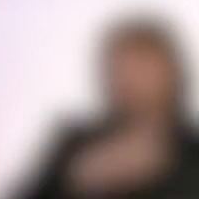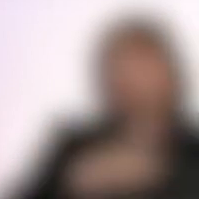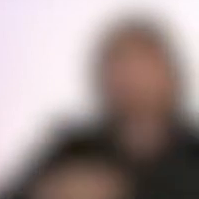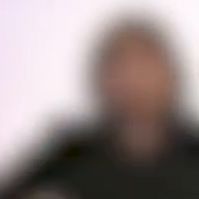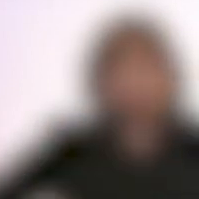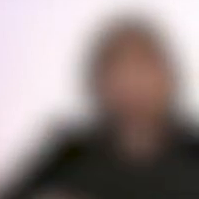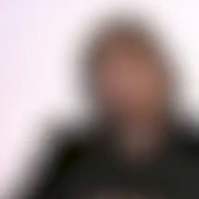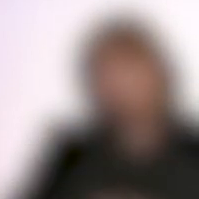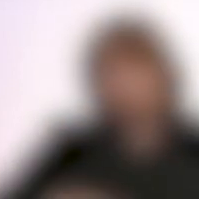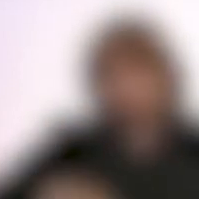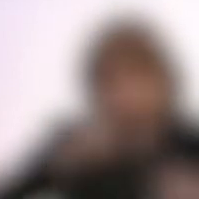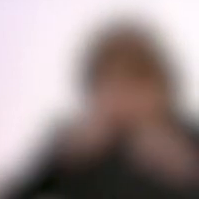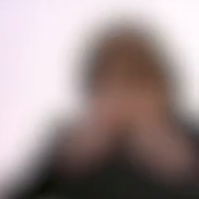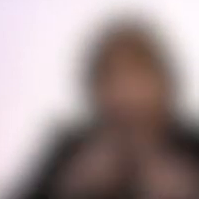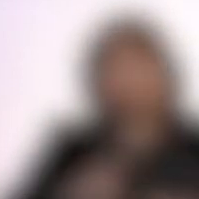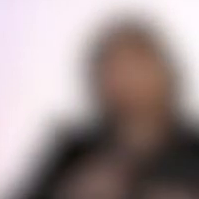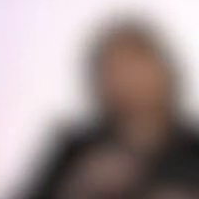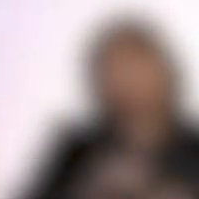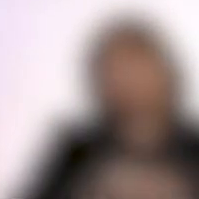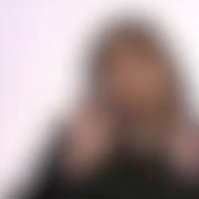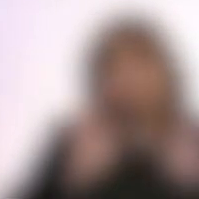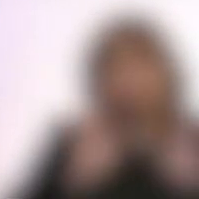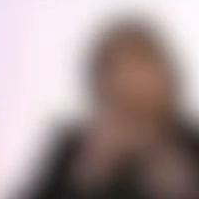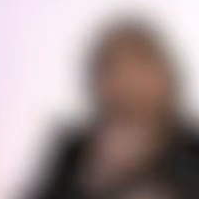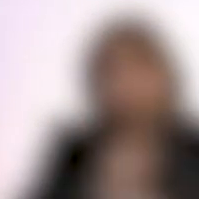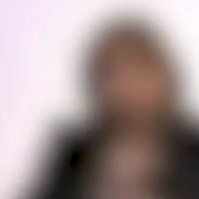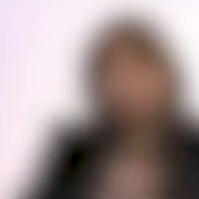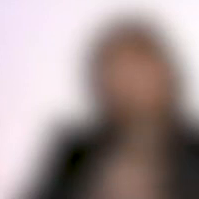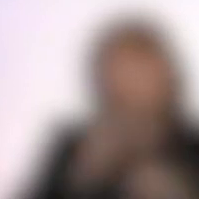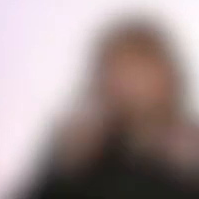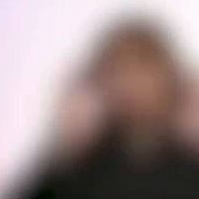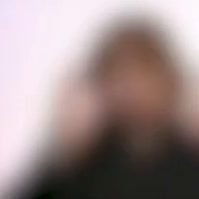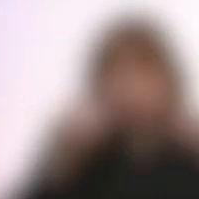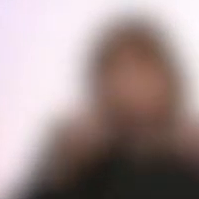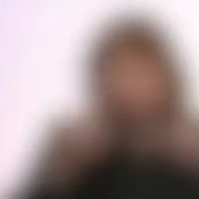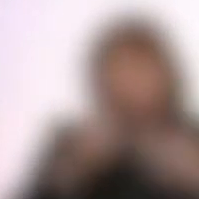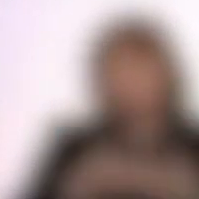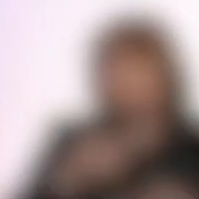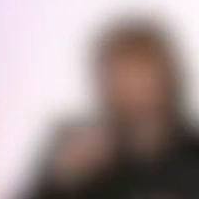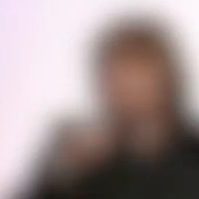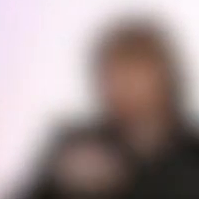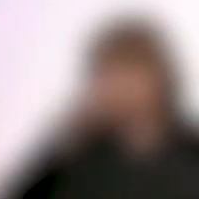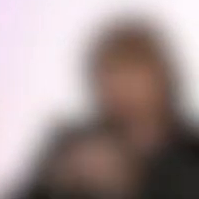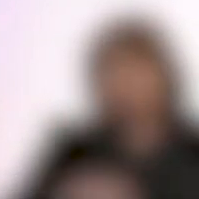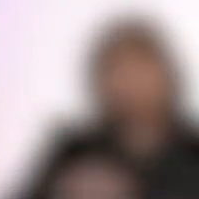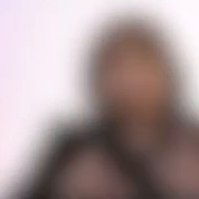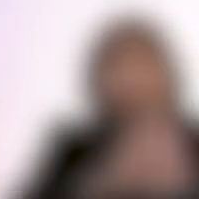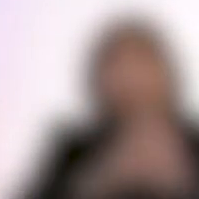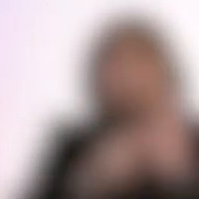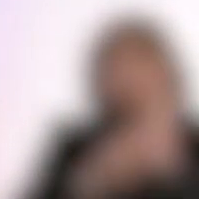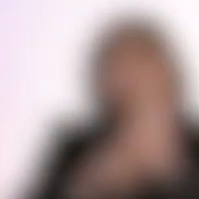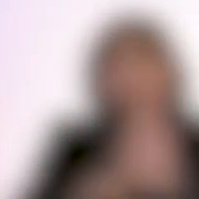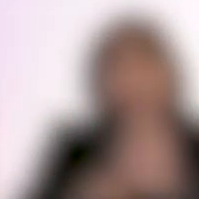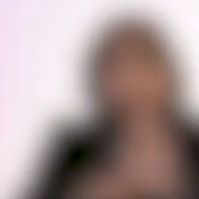ministros respetar escrupulosamente los parámetros constitucionales y legales para la